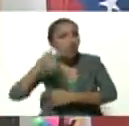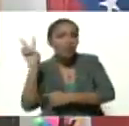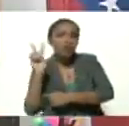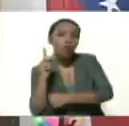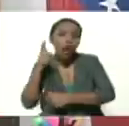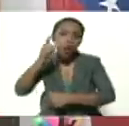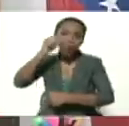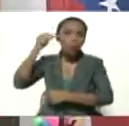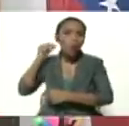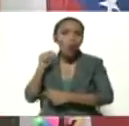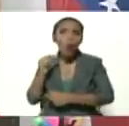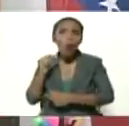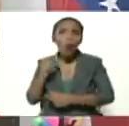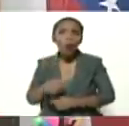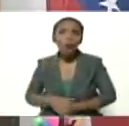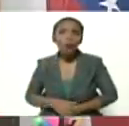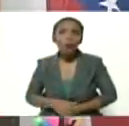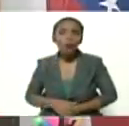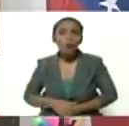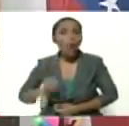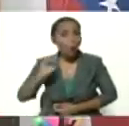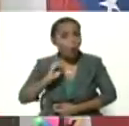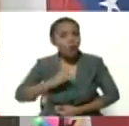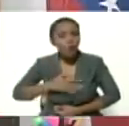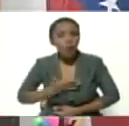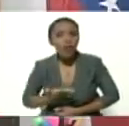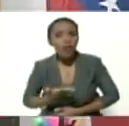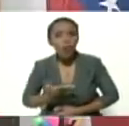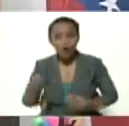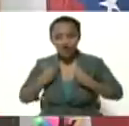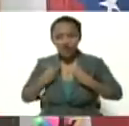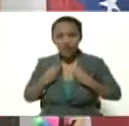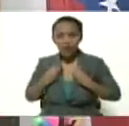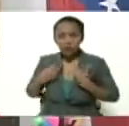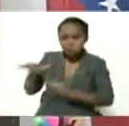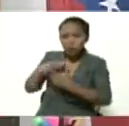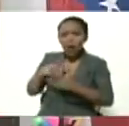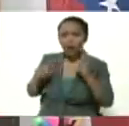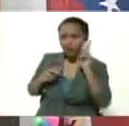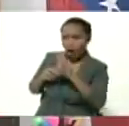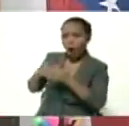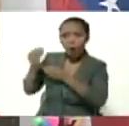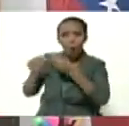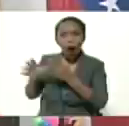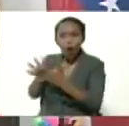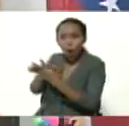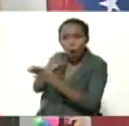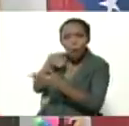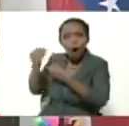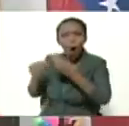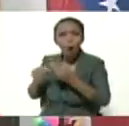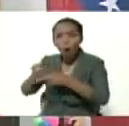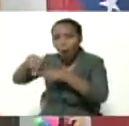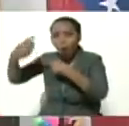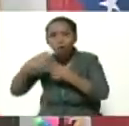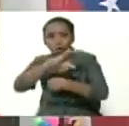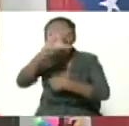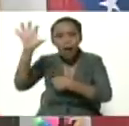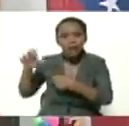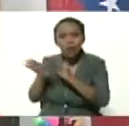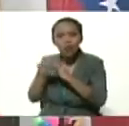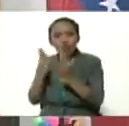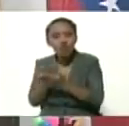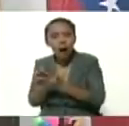o las venezolanas o pudiéramos vivir la tragedia que está viviendo otros países del